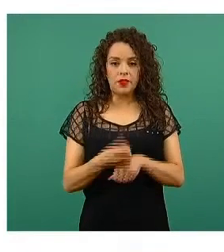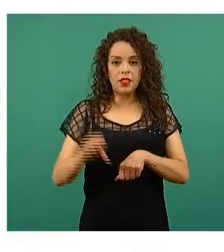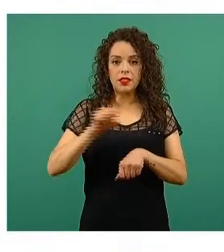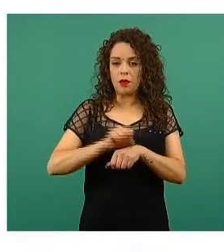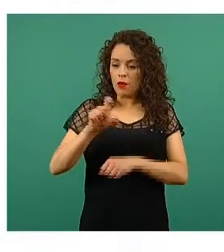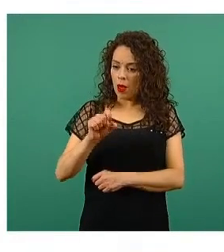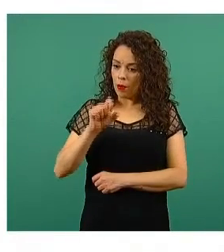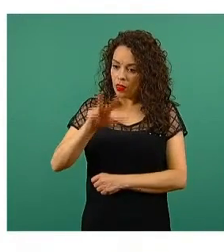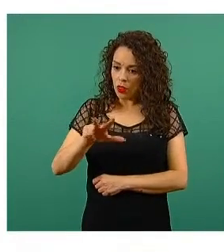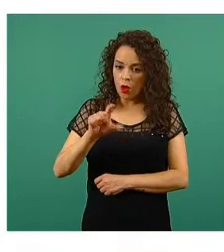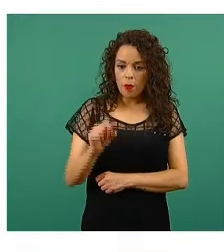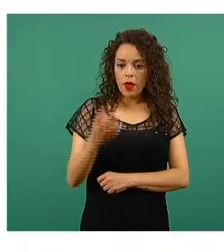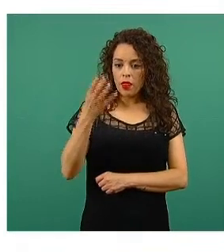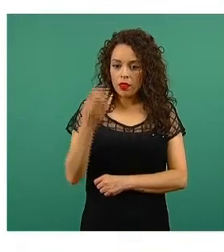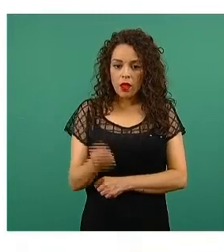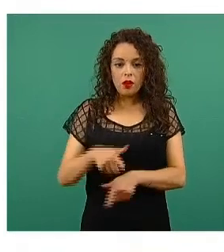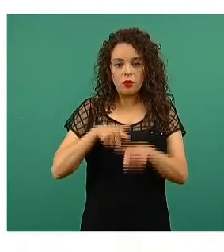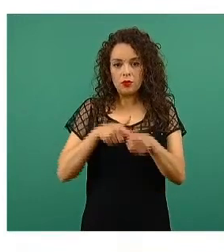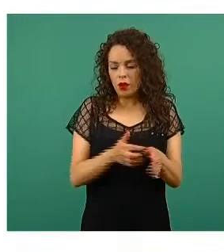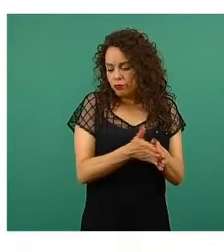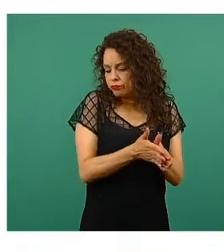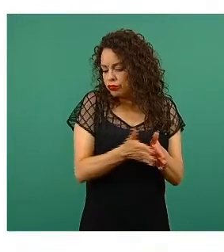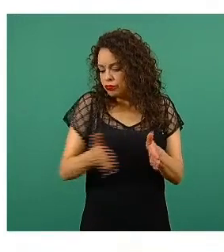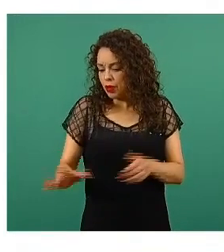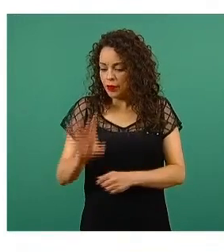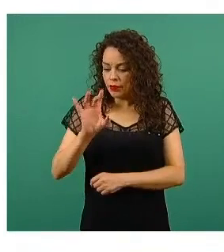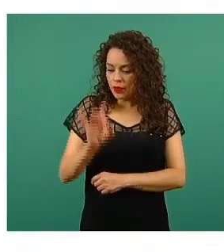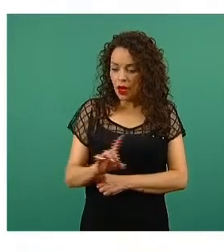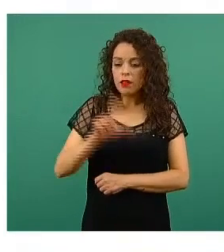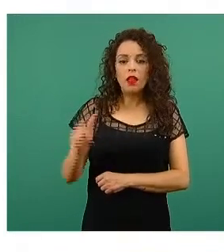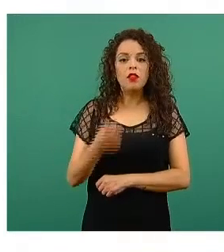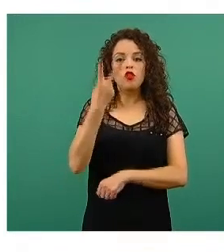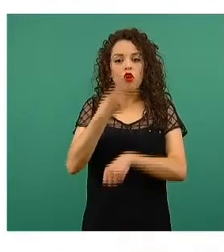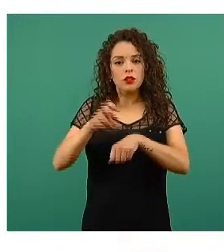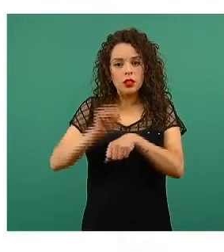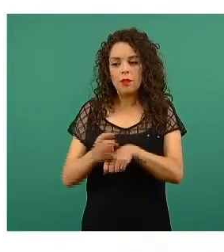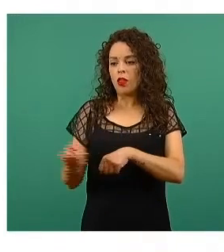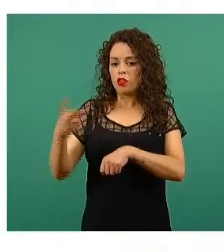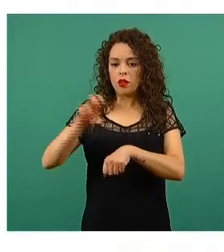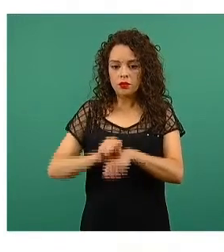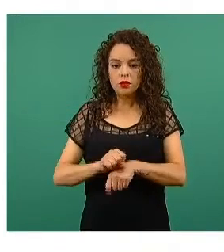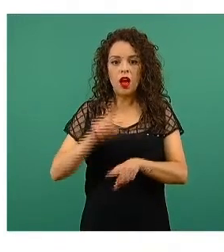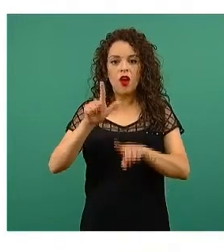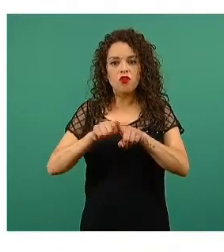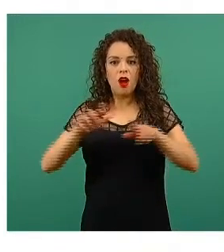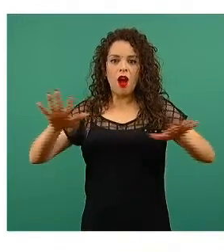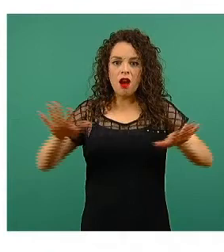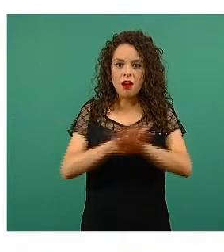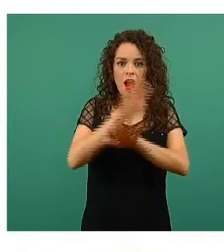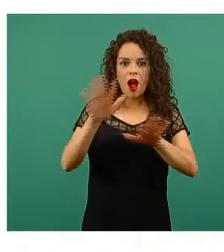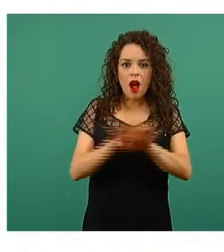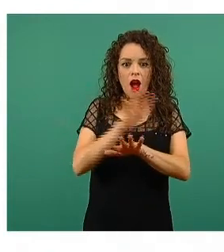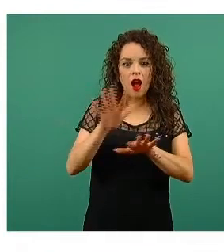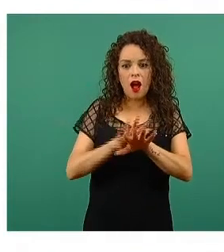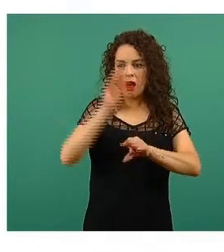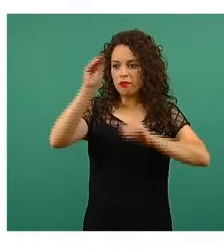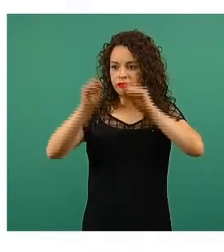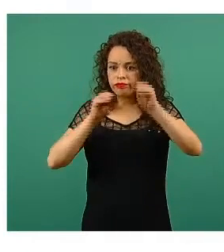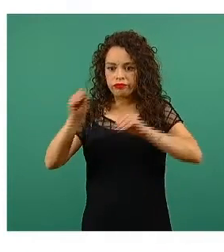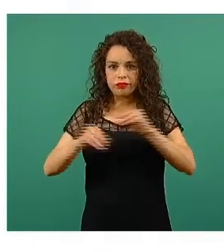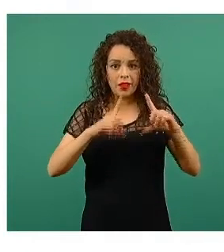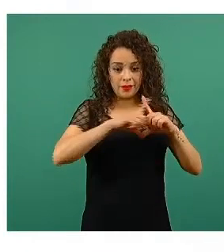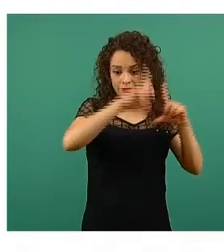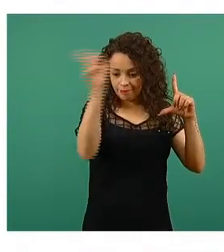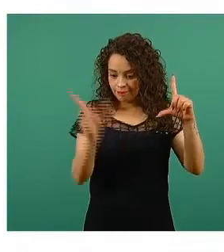28, 29 y así la 30 y luego cada 2 semanas y cómo se iban pintando y despintando un poco los estados de la